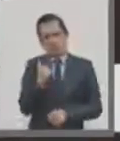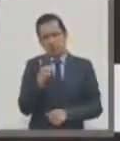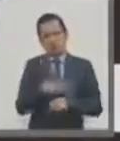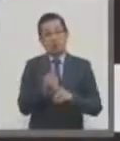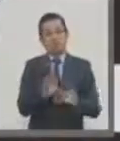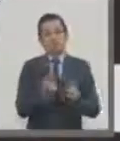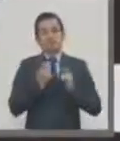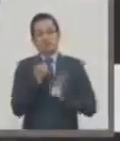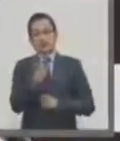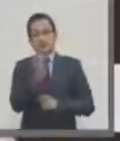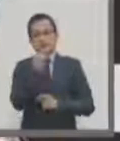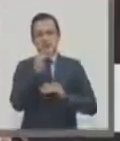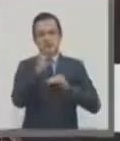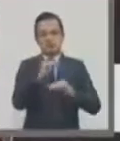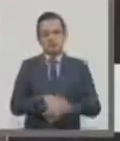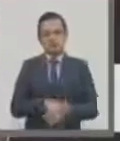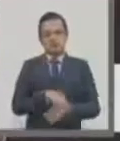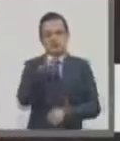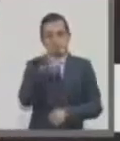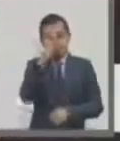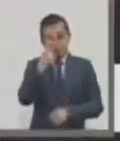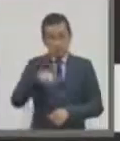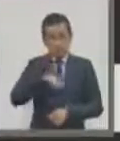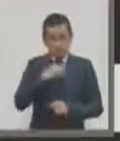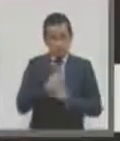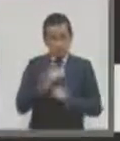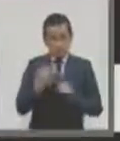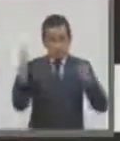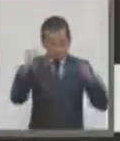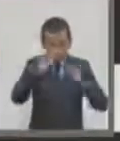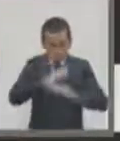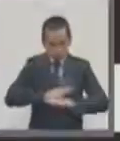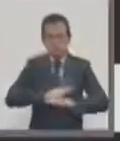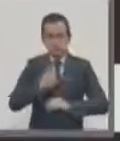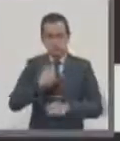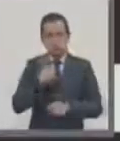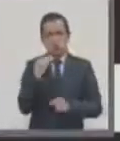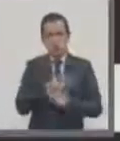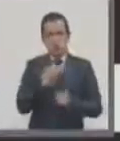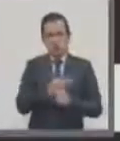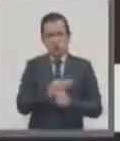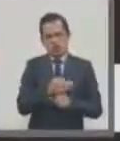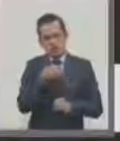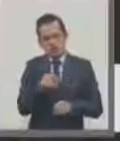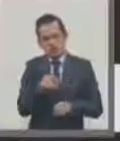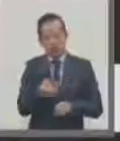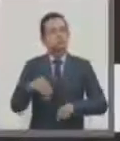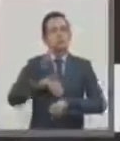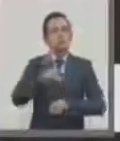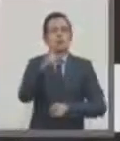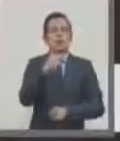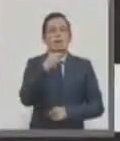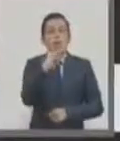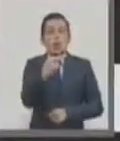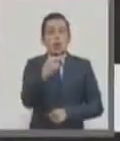relajarnos en este cierre, les voy a dejar aquí con la voz de